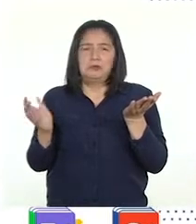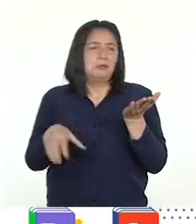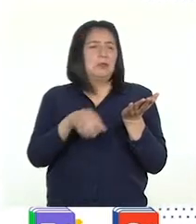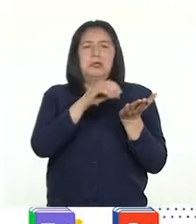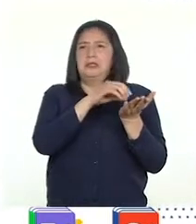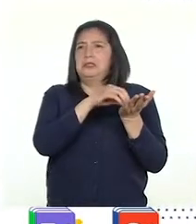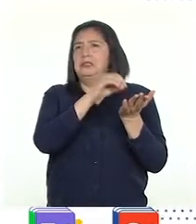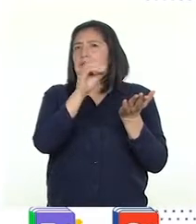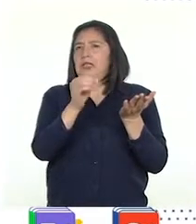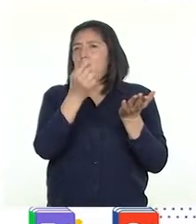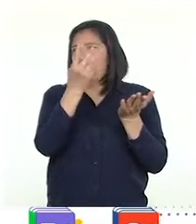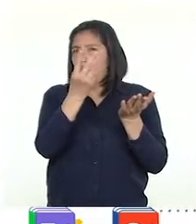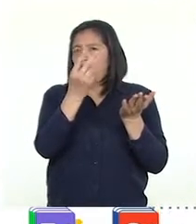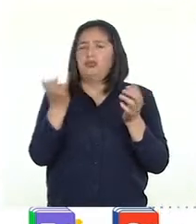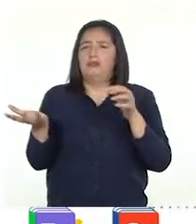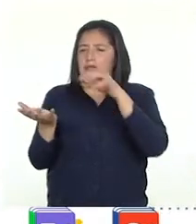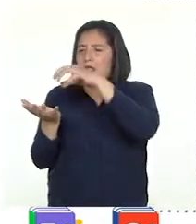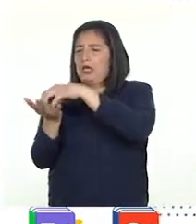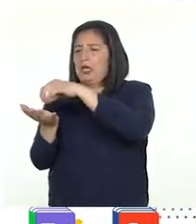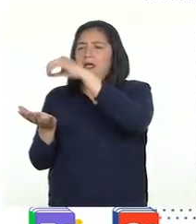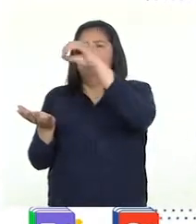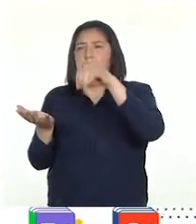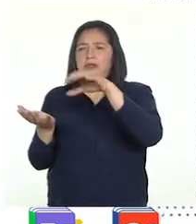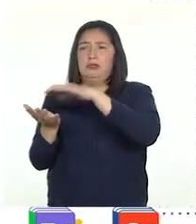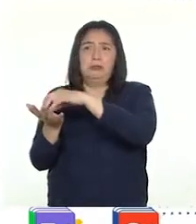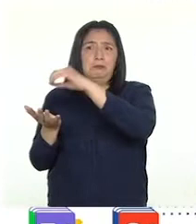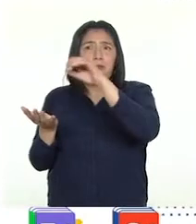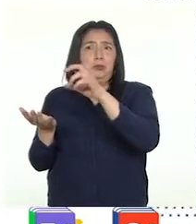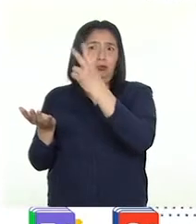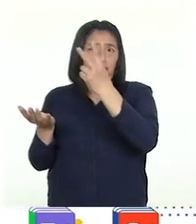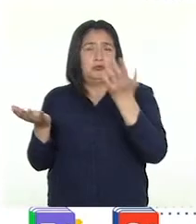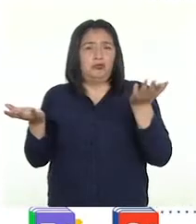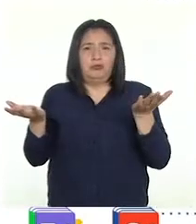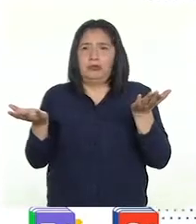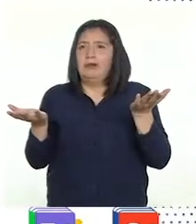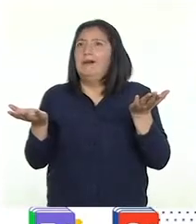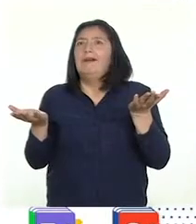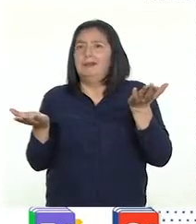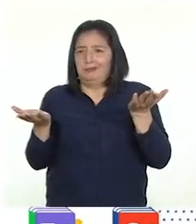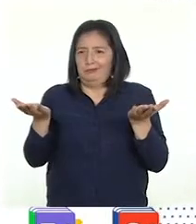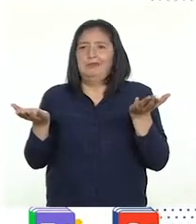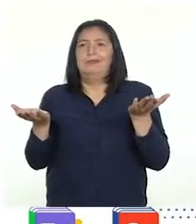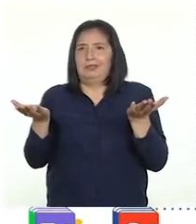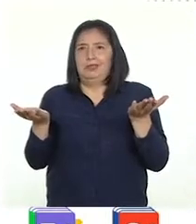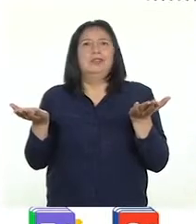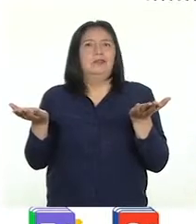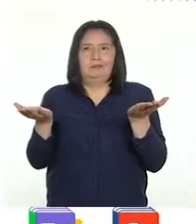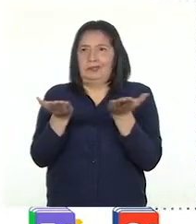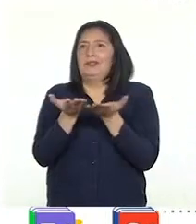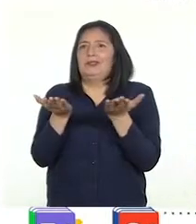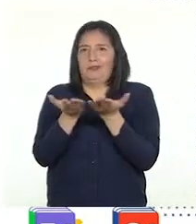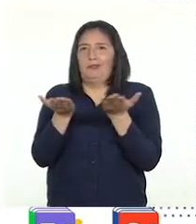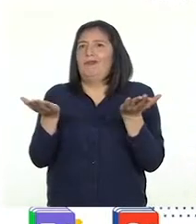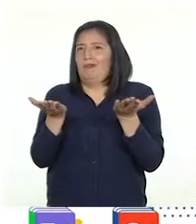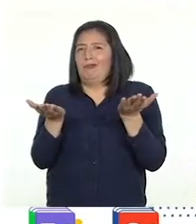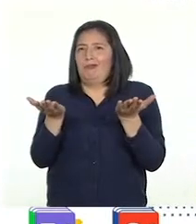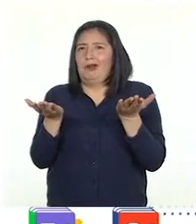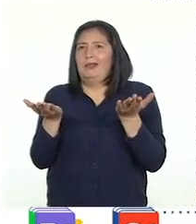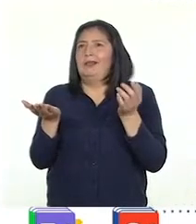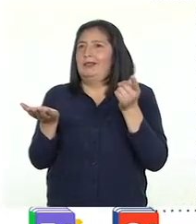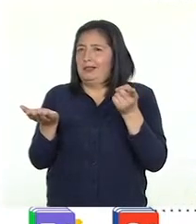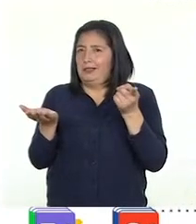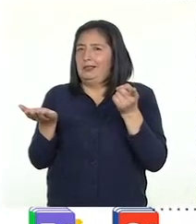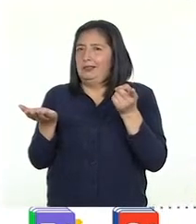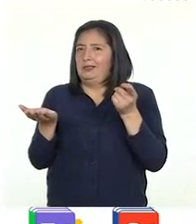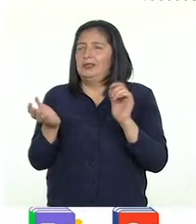quitar 2 pesas de cada platillo, cada una de 1 kilogramo, y la balanza seguirá en equilibrio. En